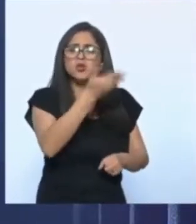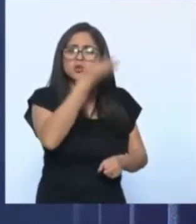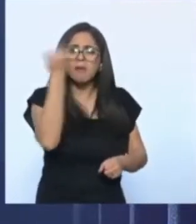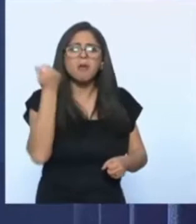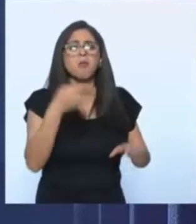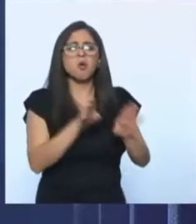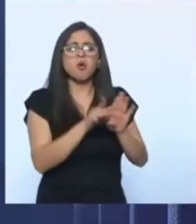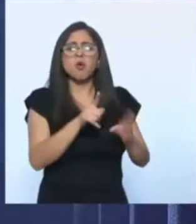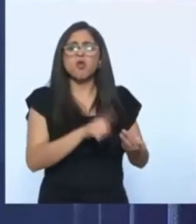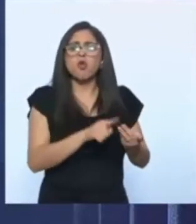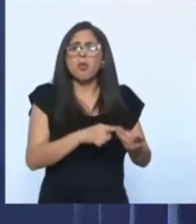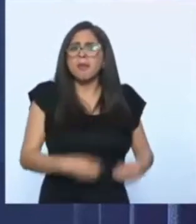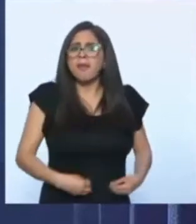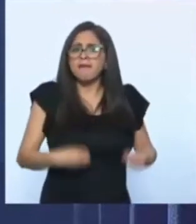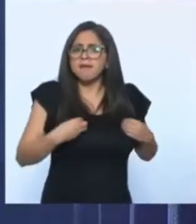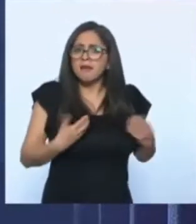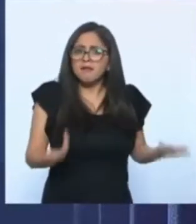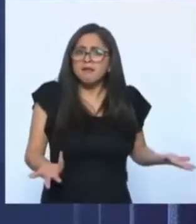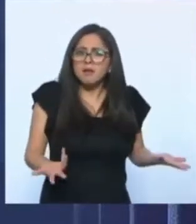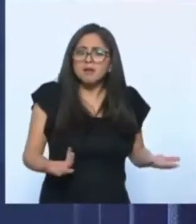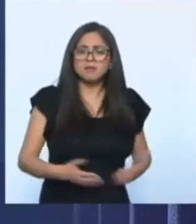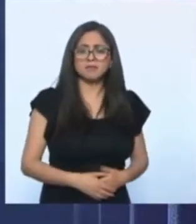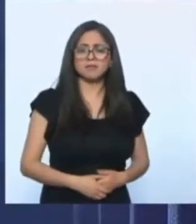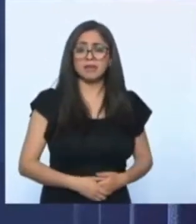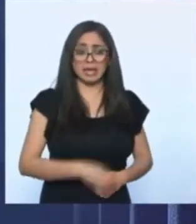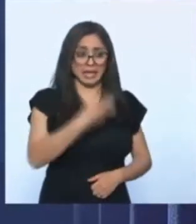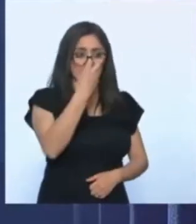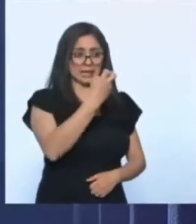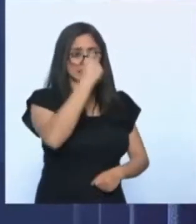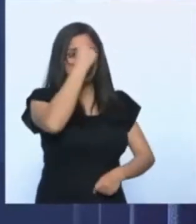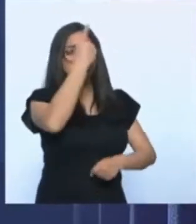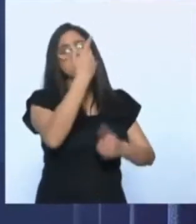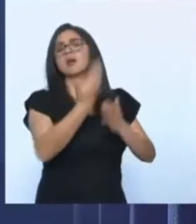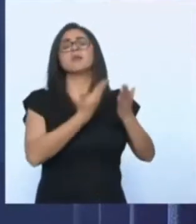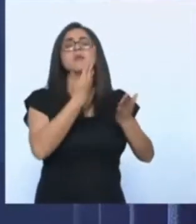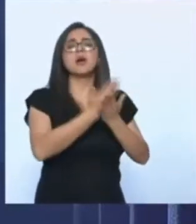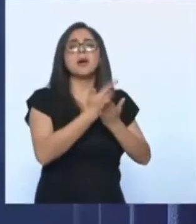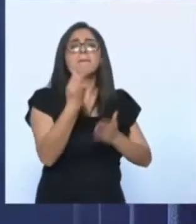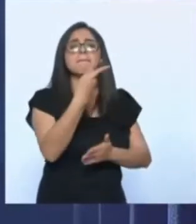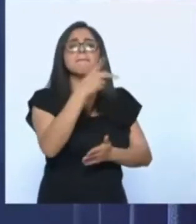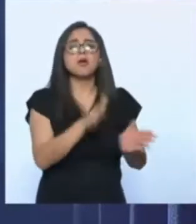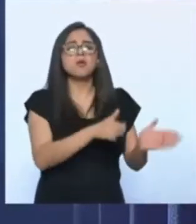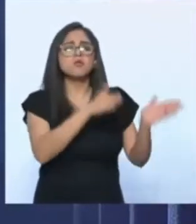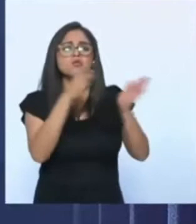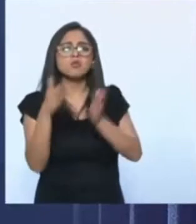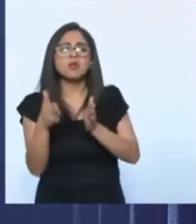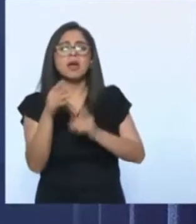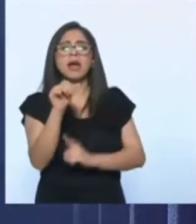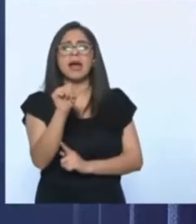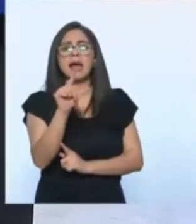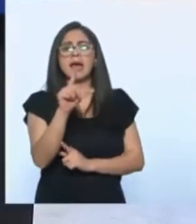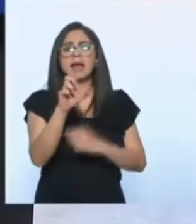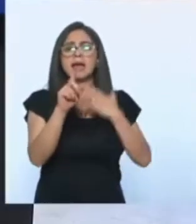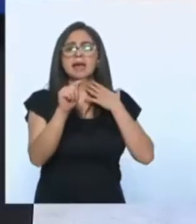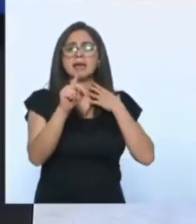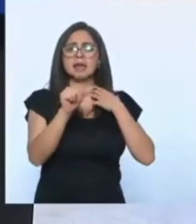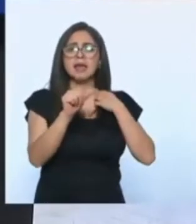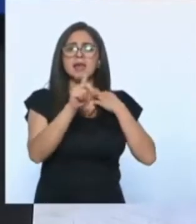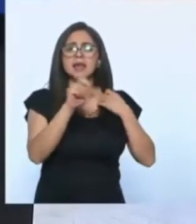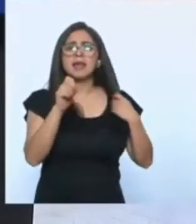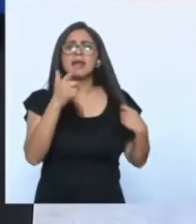Ahora, por otra parte, esa es una iniciativa. Vamos a otra. ¿Cómo va la iniciativa en torno a la alerta de género? Ya hubo un decreto.